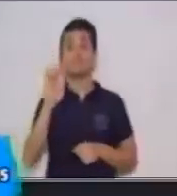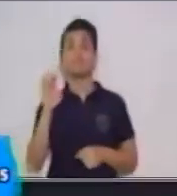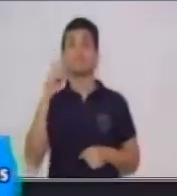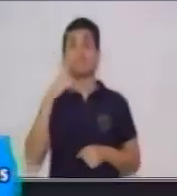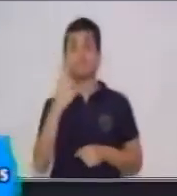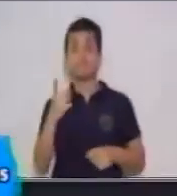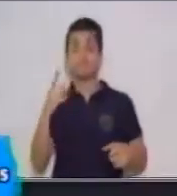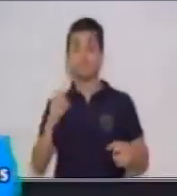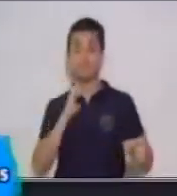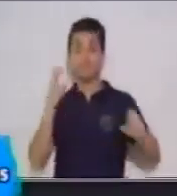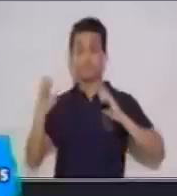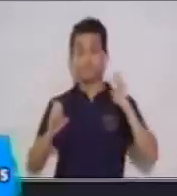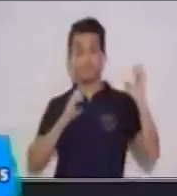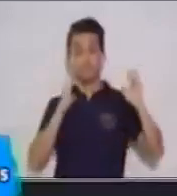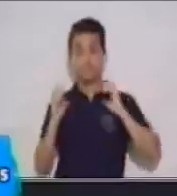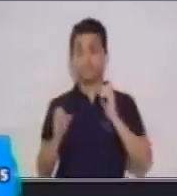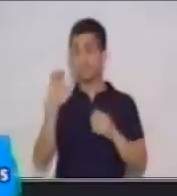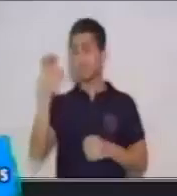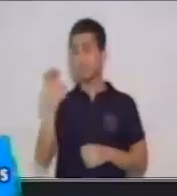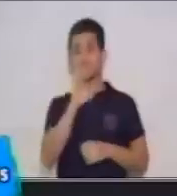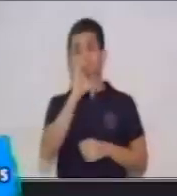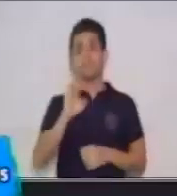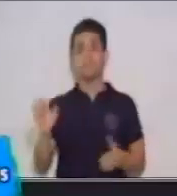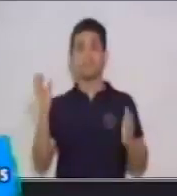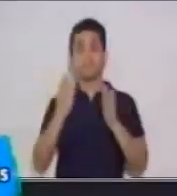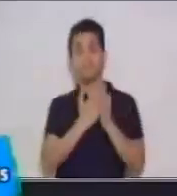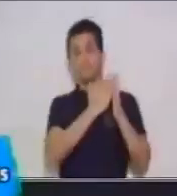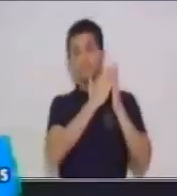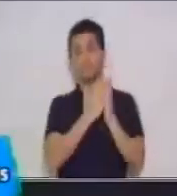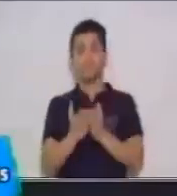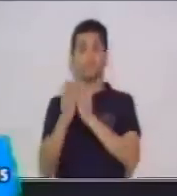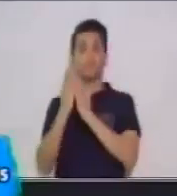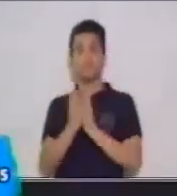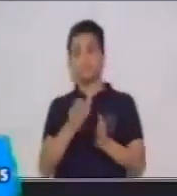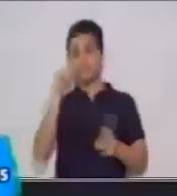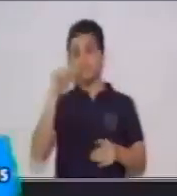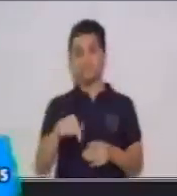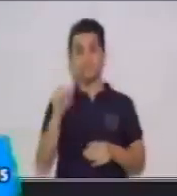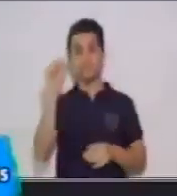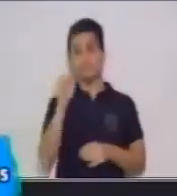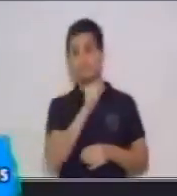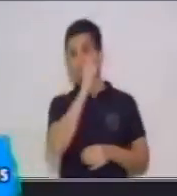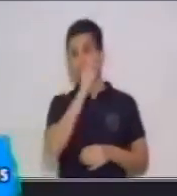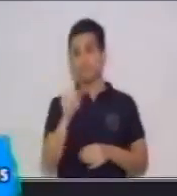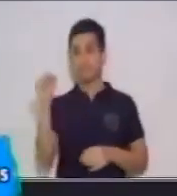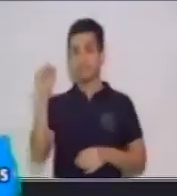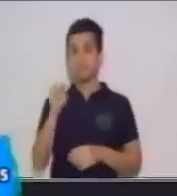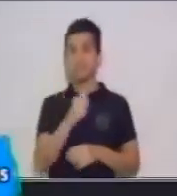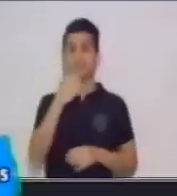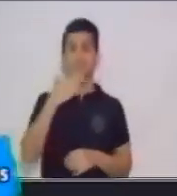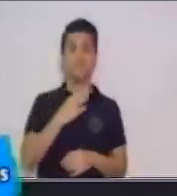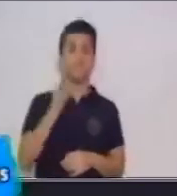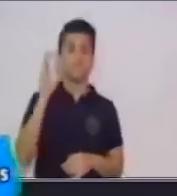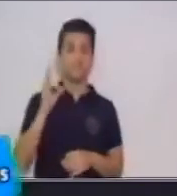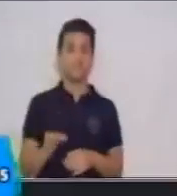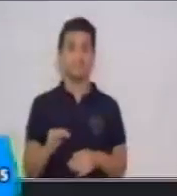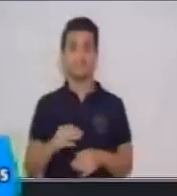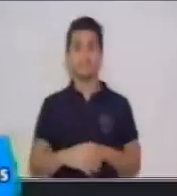emoción, estudiamos la expresión, entonando esta canción, encontramos la verdad. Muy